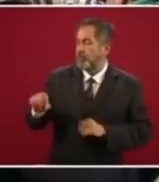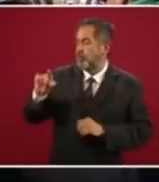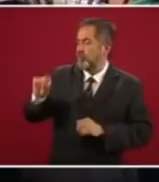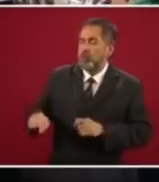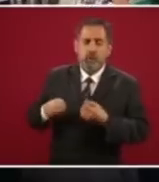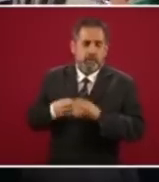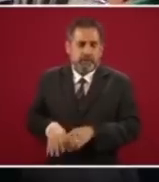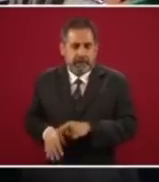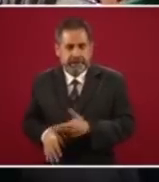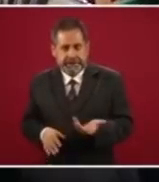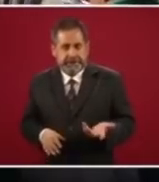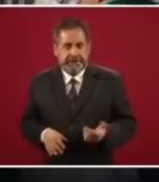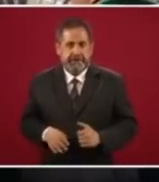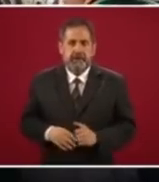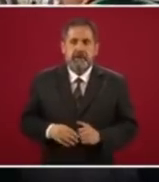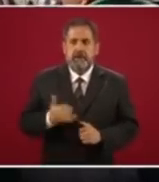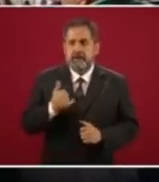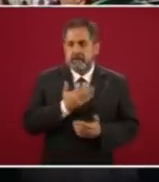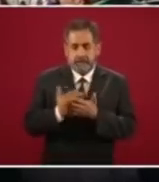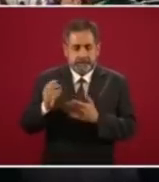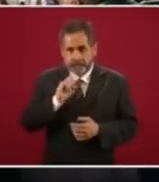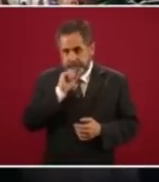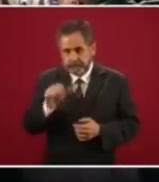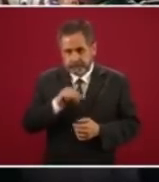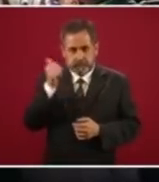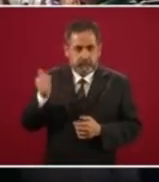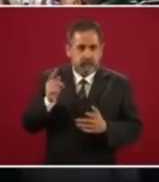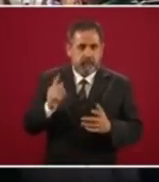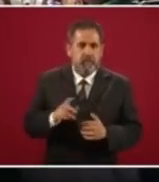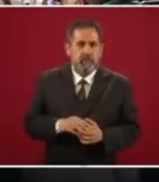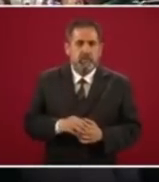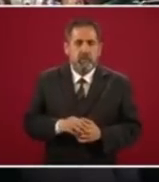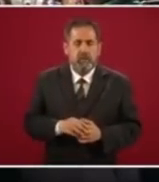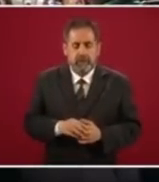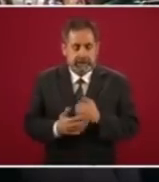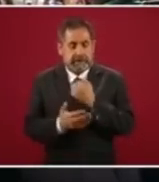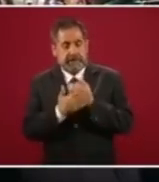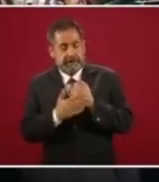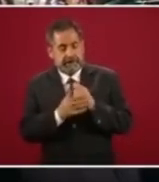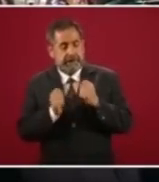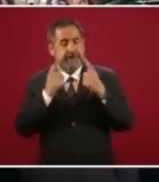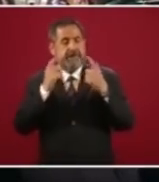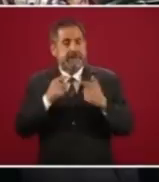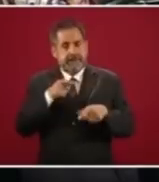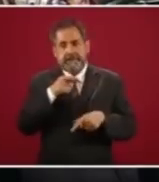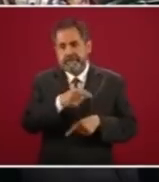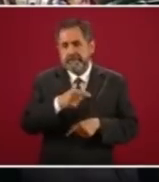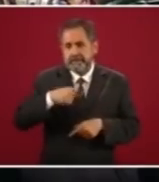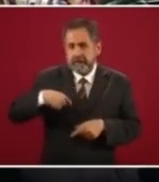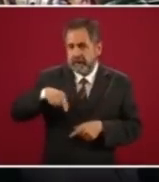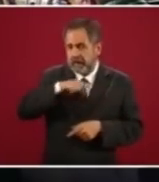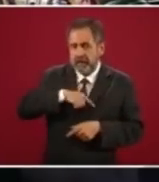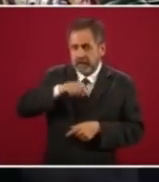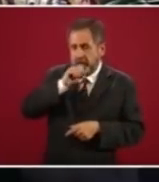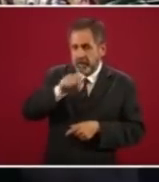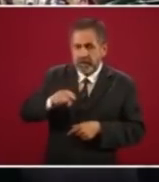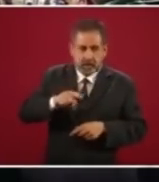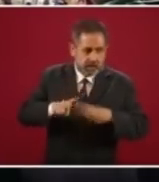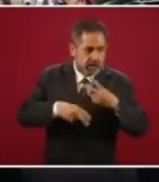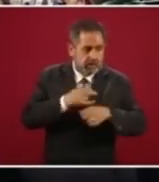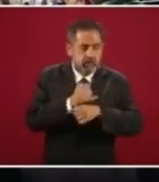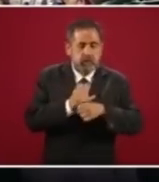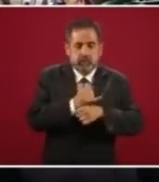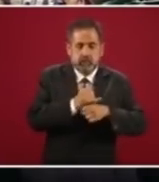están ganando. Y otra de los focos rojos que también hemos venido